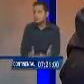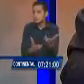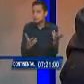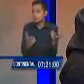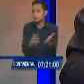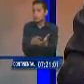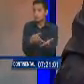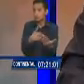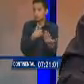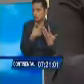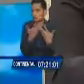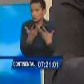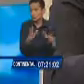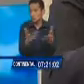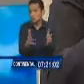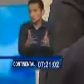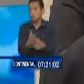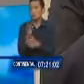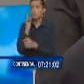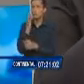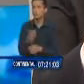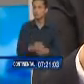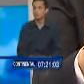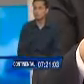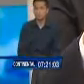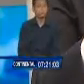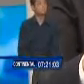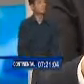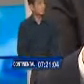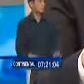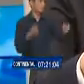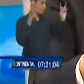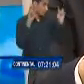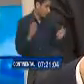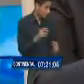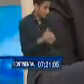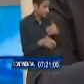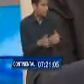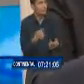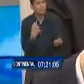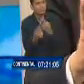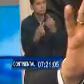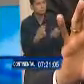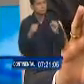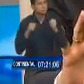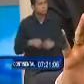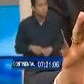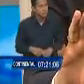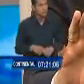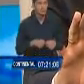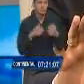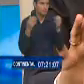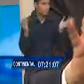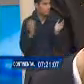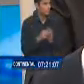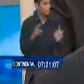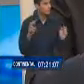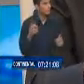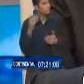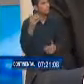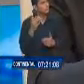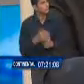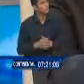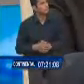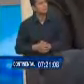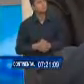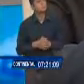pagar, claro, una pensión. Entonces, este es un tema que para poderlo discutir, analizar y debatir, hay que hacer abstracción política. Yo creo que es así. Lo que tendríamos que